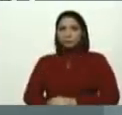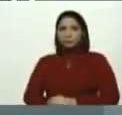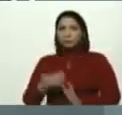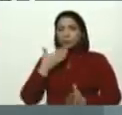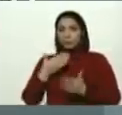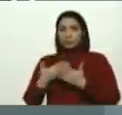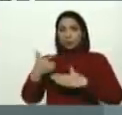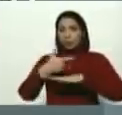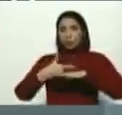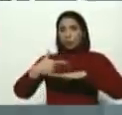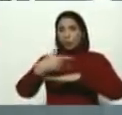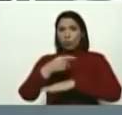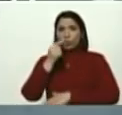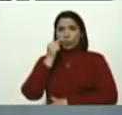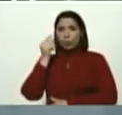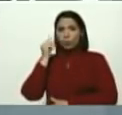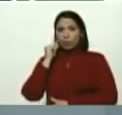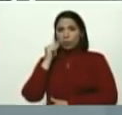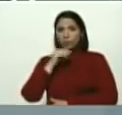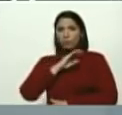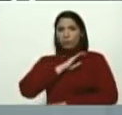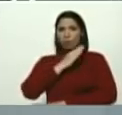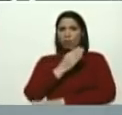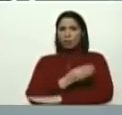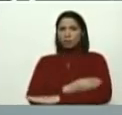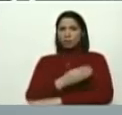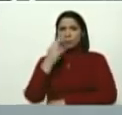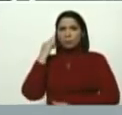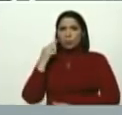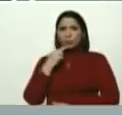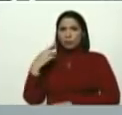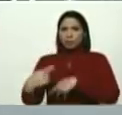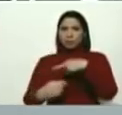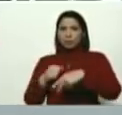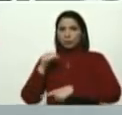del gobierno y de las fuerzas bolivarianas revolucionarias.